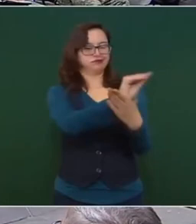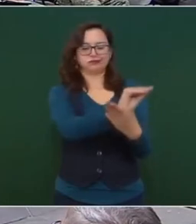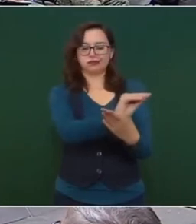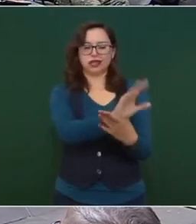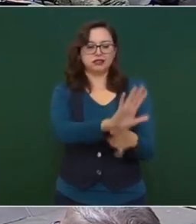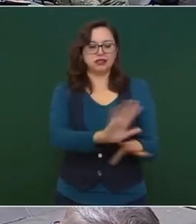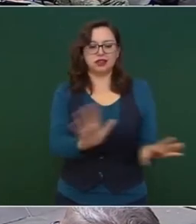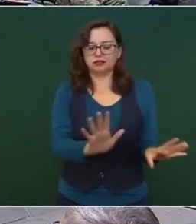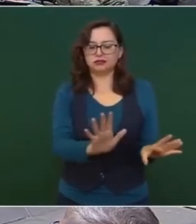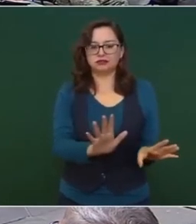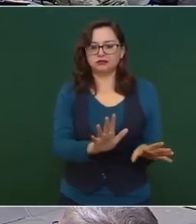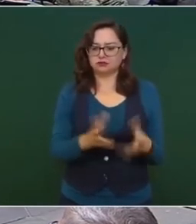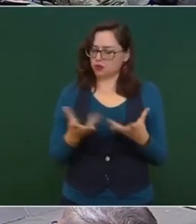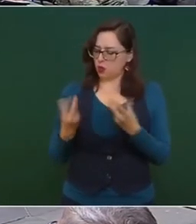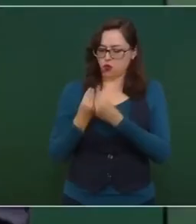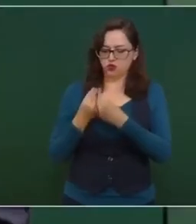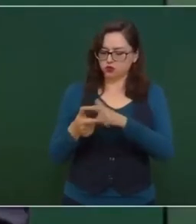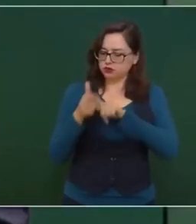y yo fui candidato